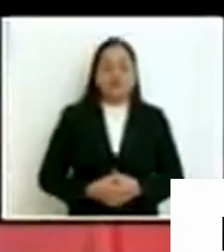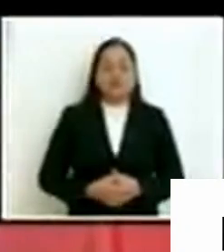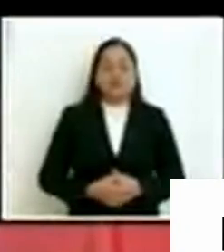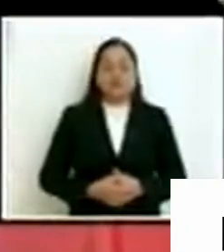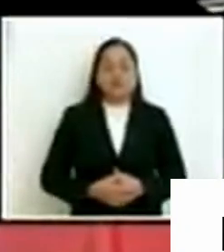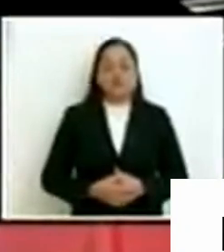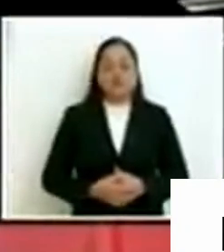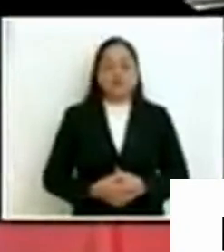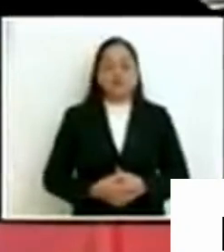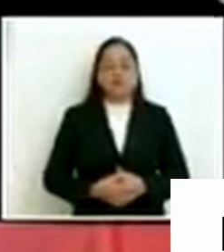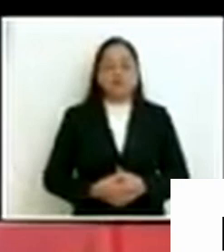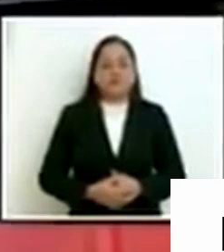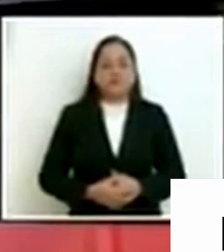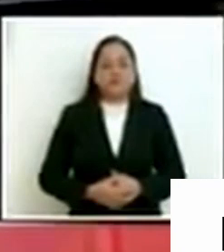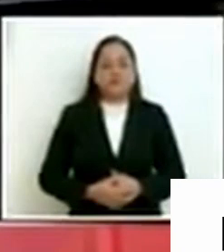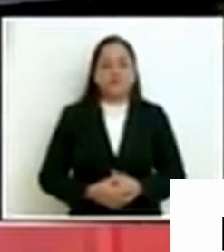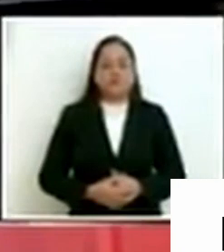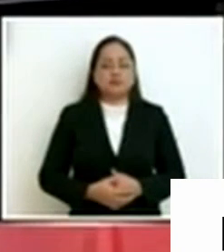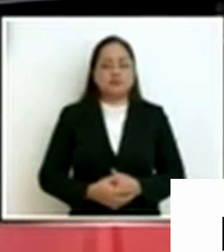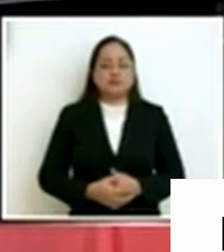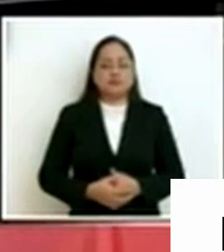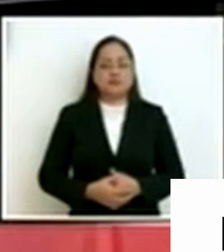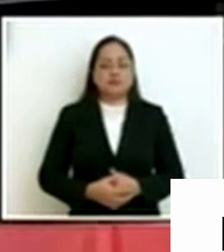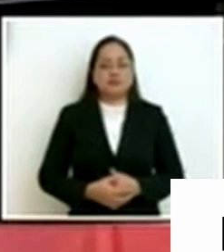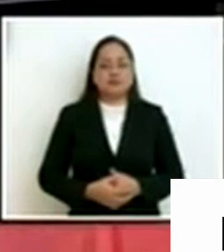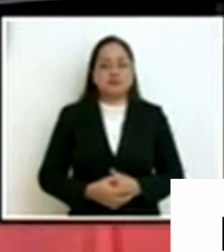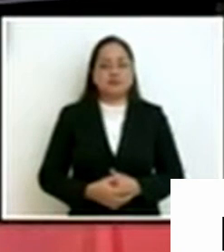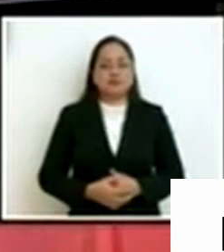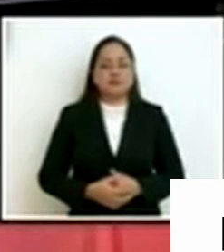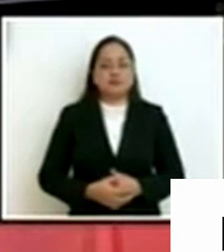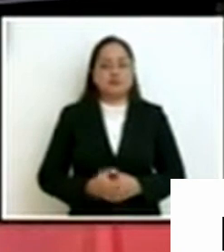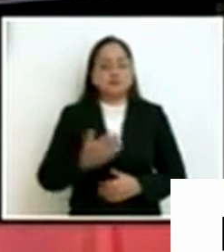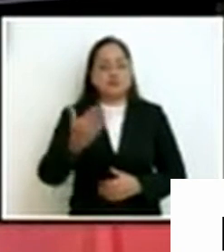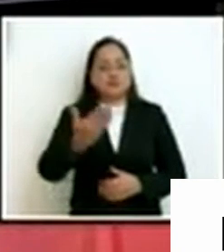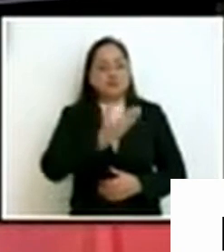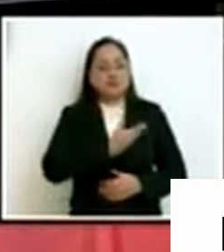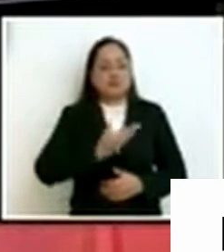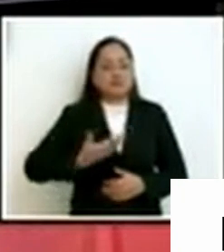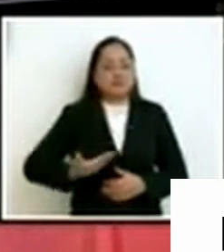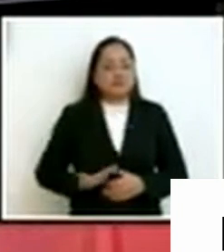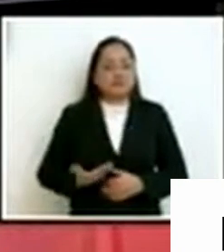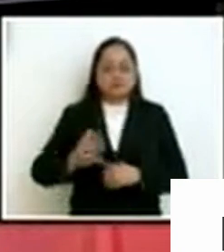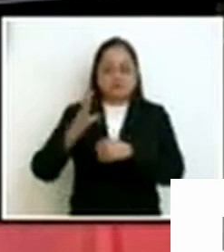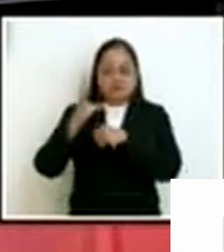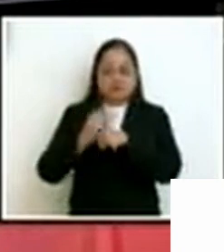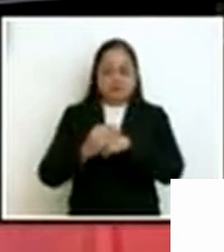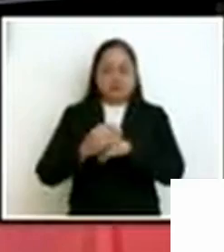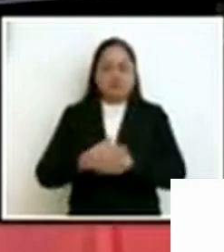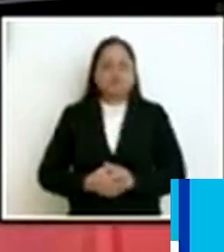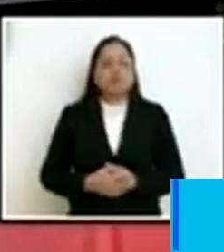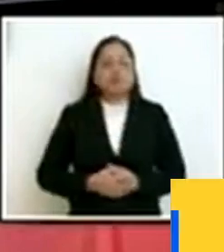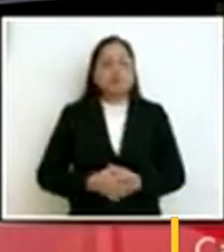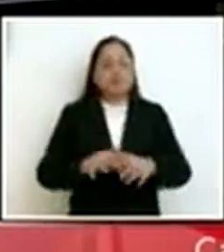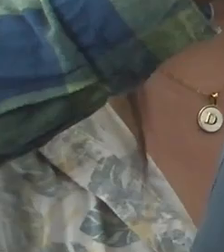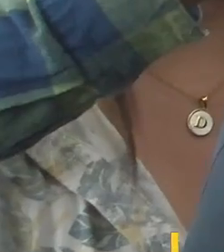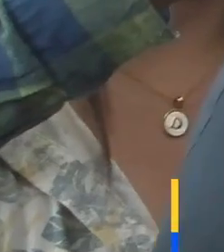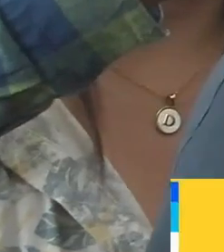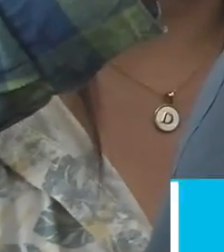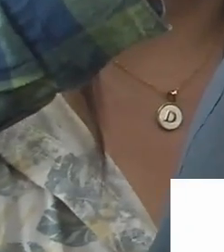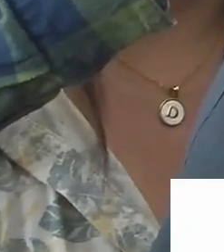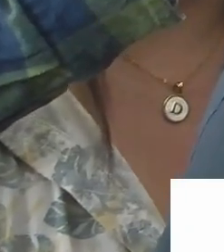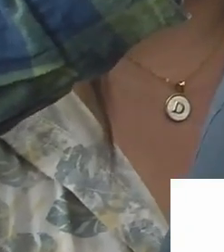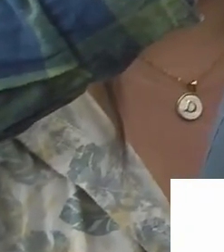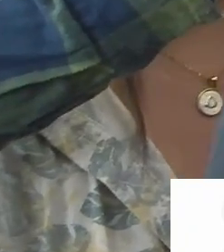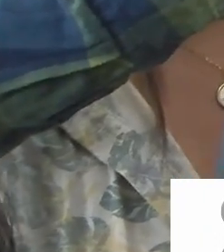para impugnar la aprobación de la reforma al Poder Judicial, además de que afirmó que no asistirá a la declaratoria de constitucionalidad en el Senado.